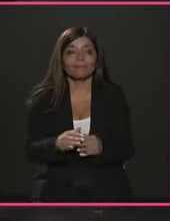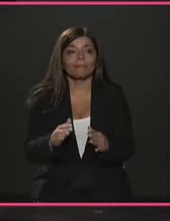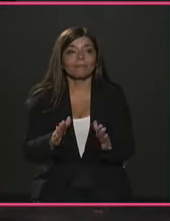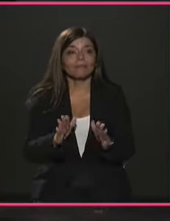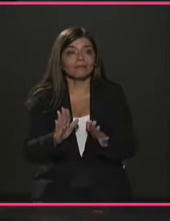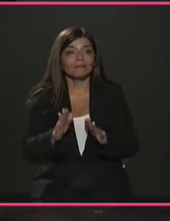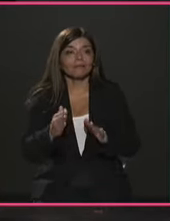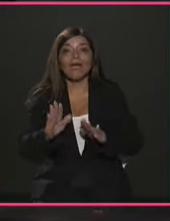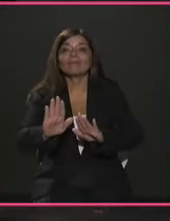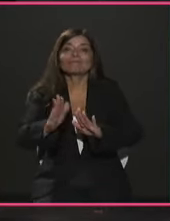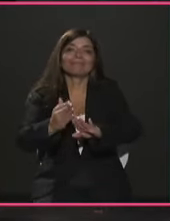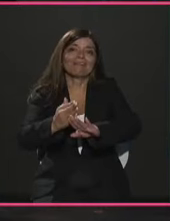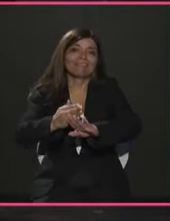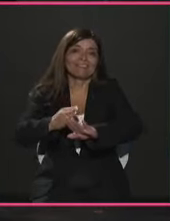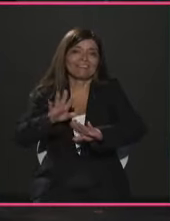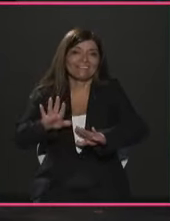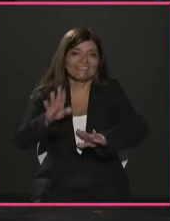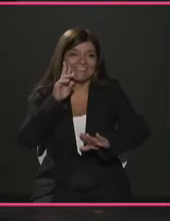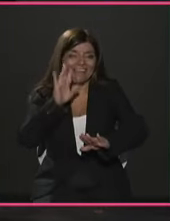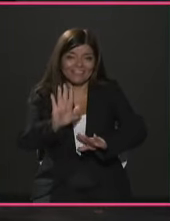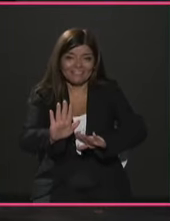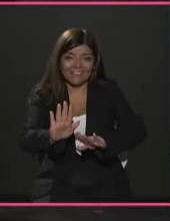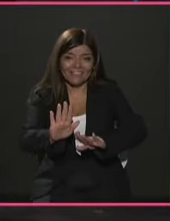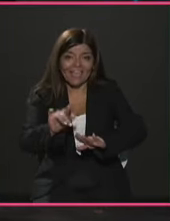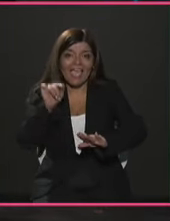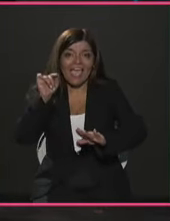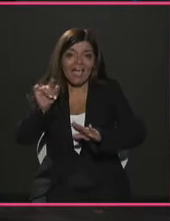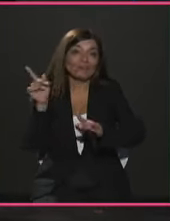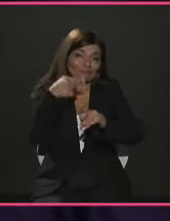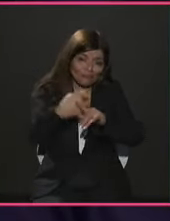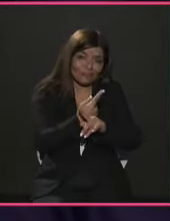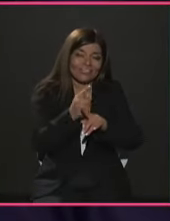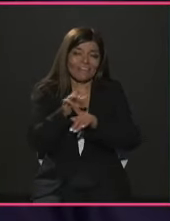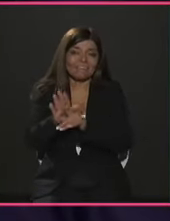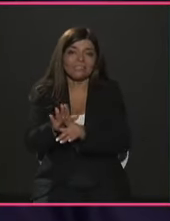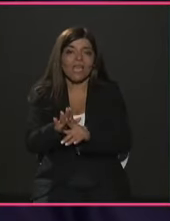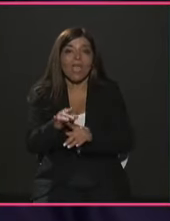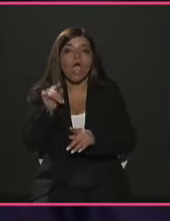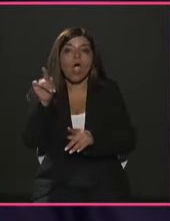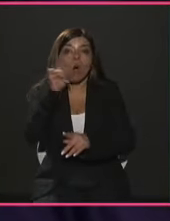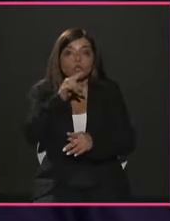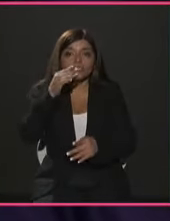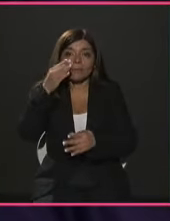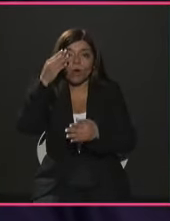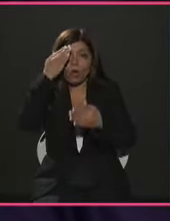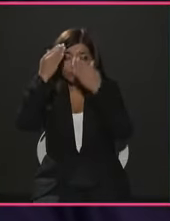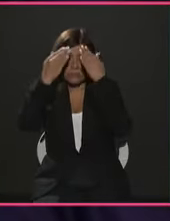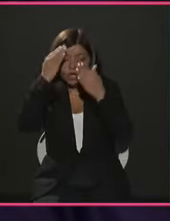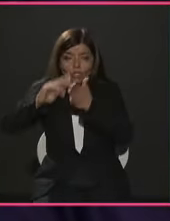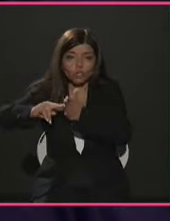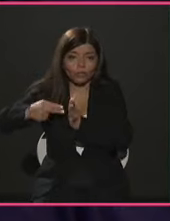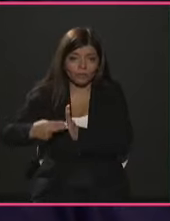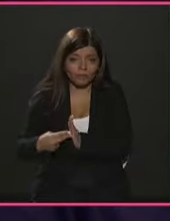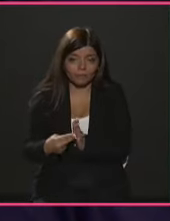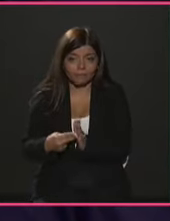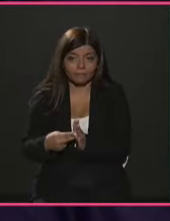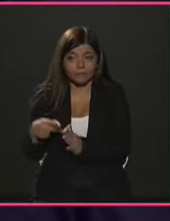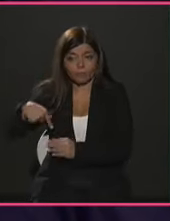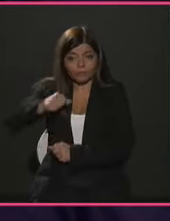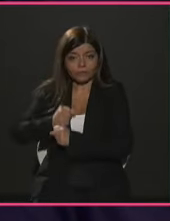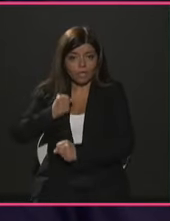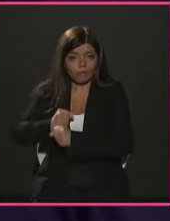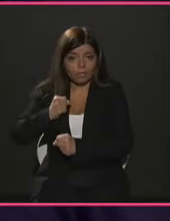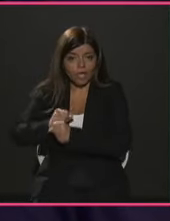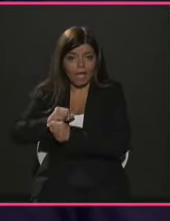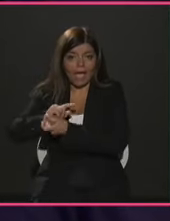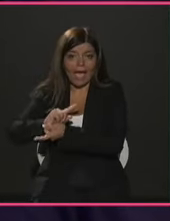adelanté perdón y bueno Esto lleva a un último problema psicológico cuando estamos trabajando en el